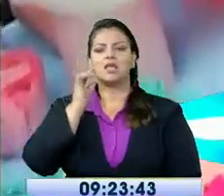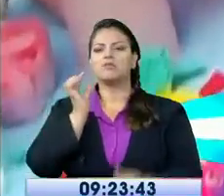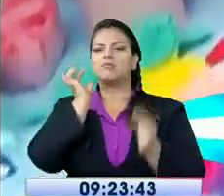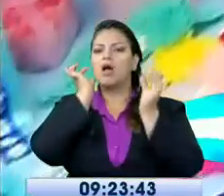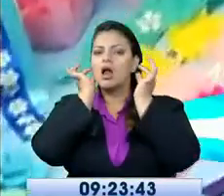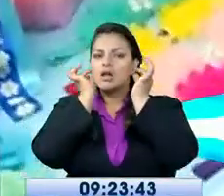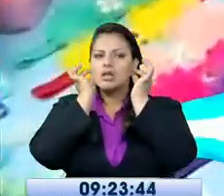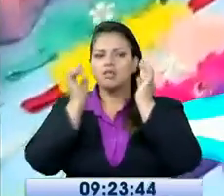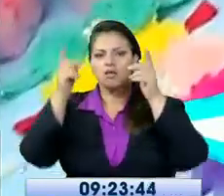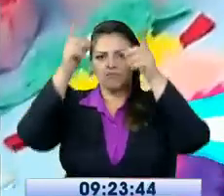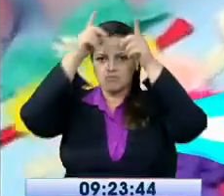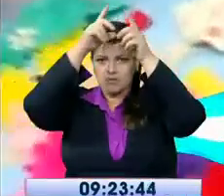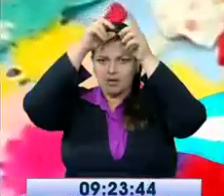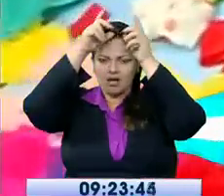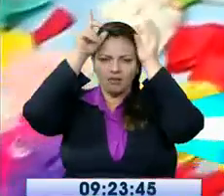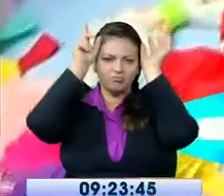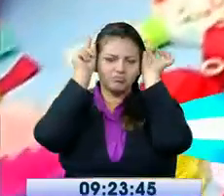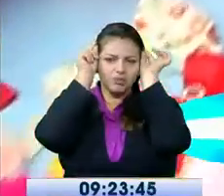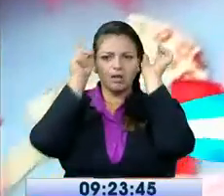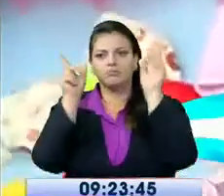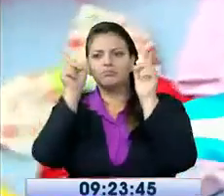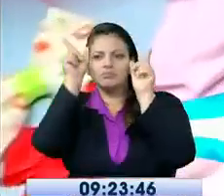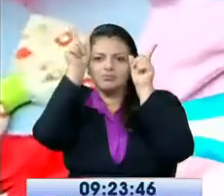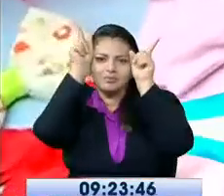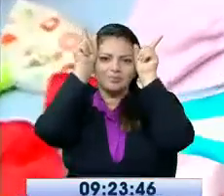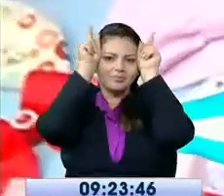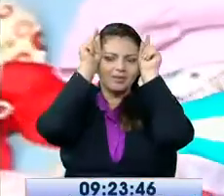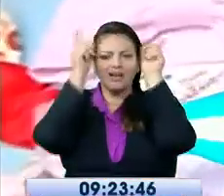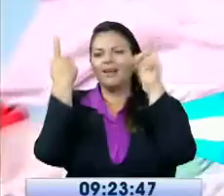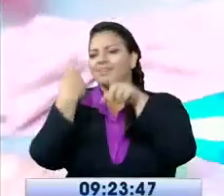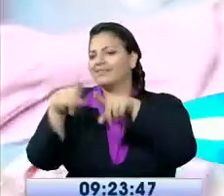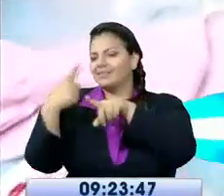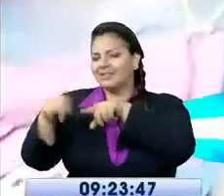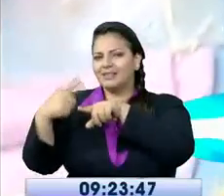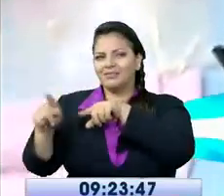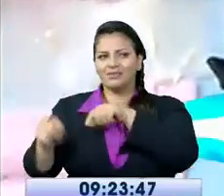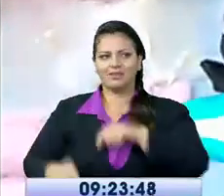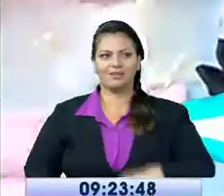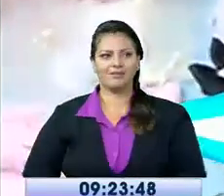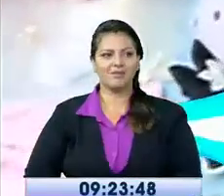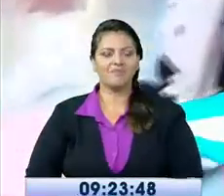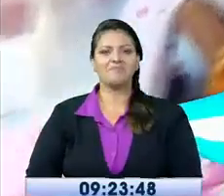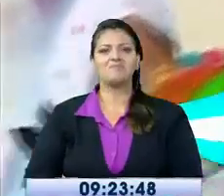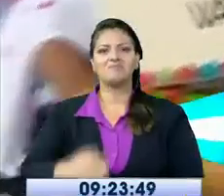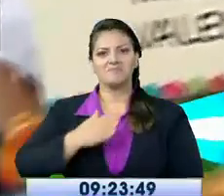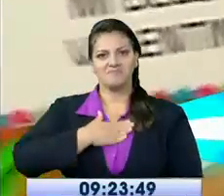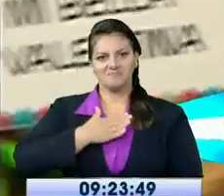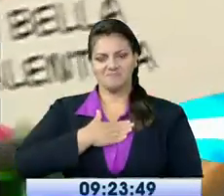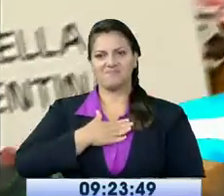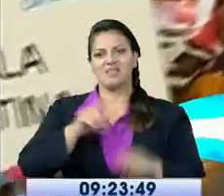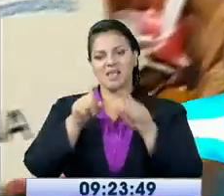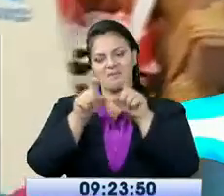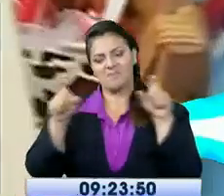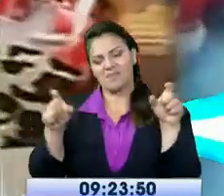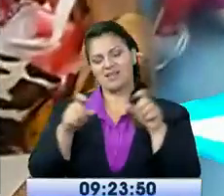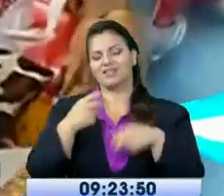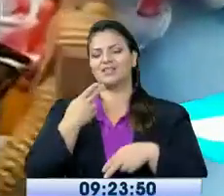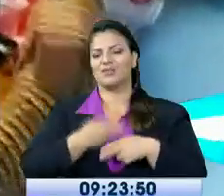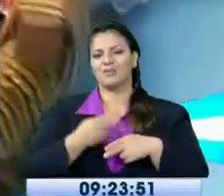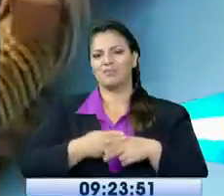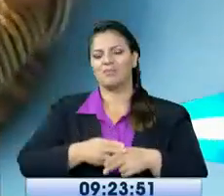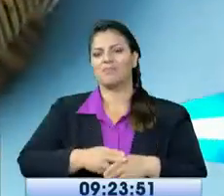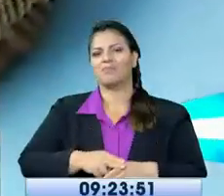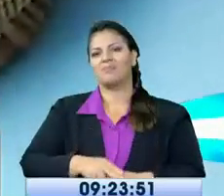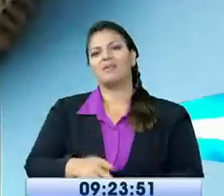Mi microempresa se llama Creaciones Mi Bella Valentina. Okay, Mi Bella Valentina, oh, qué bonito nombre, qué bonito nombre. Por acá, mi estimada amiga,